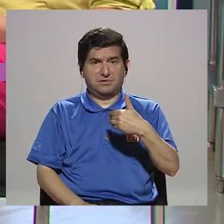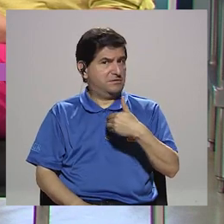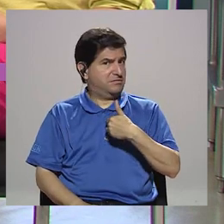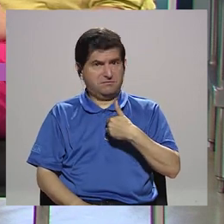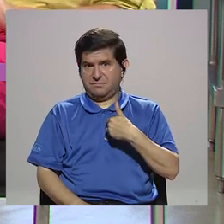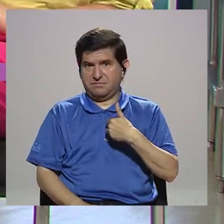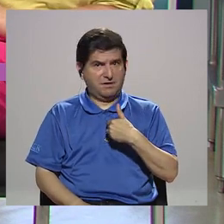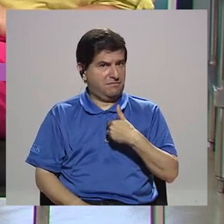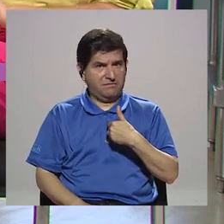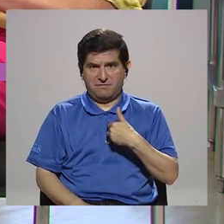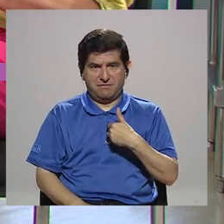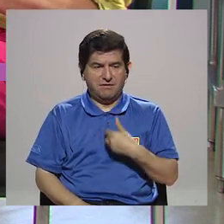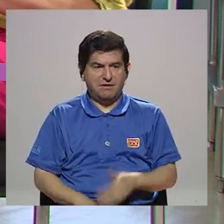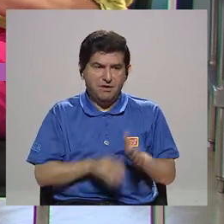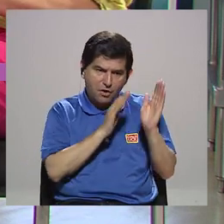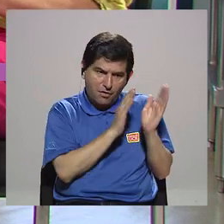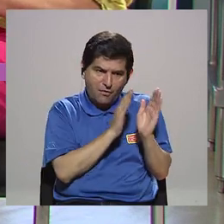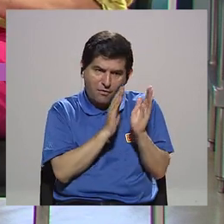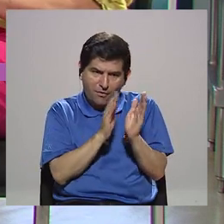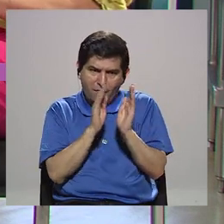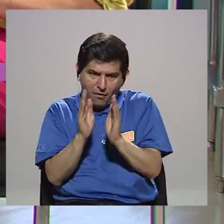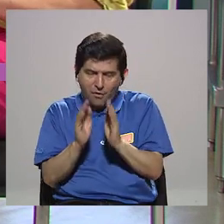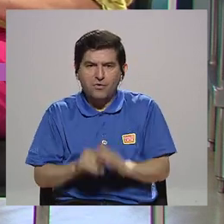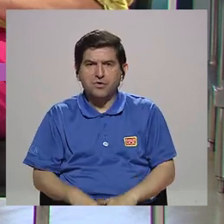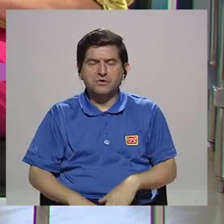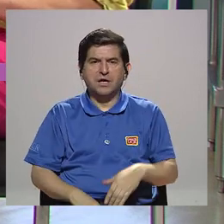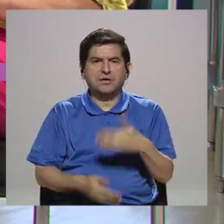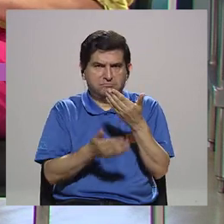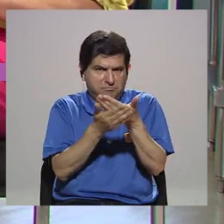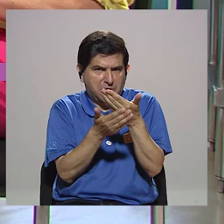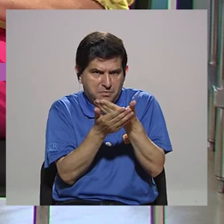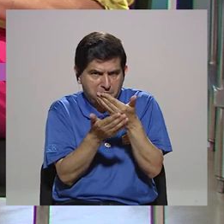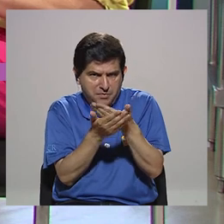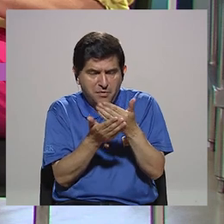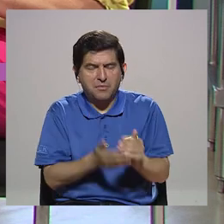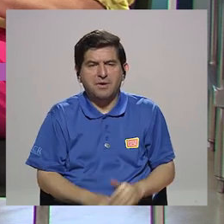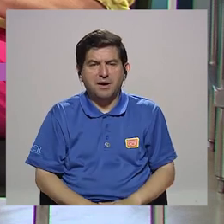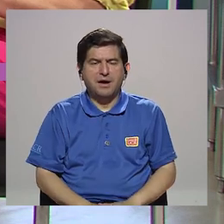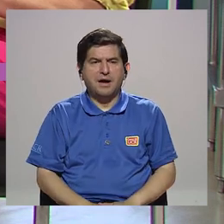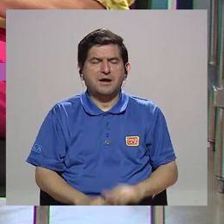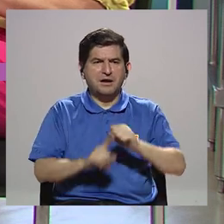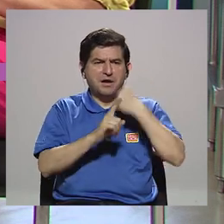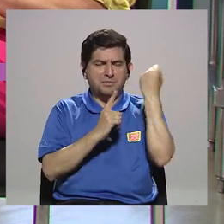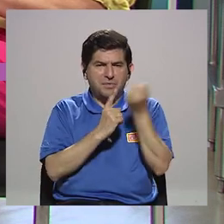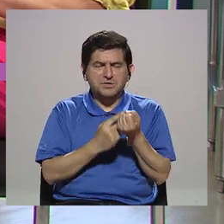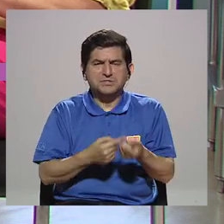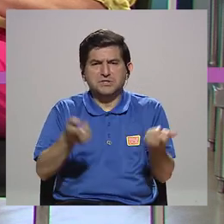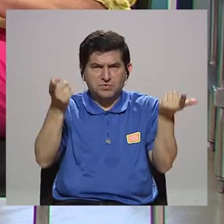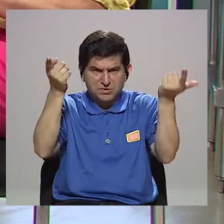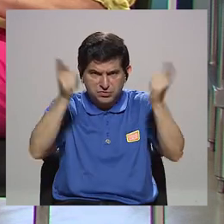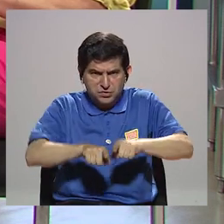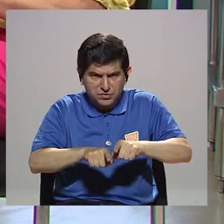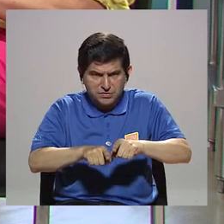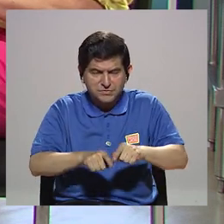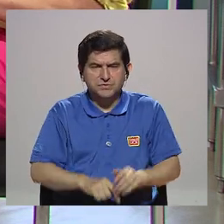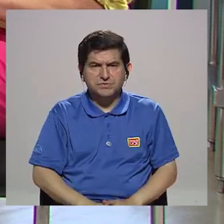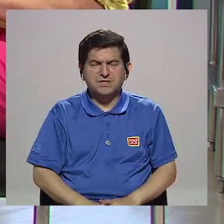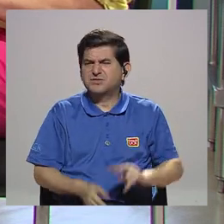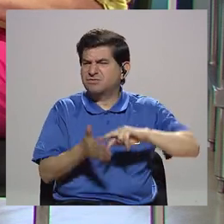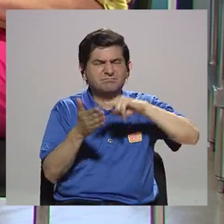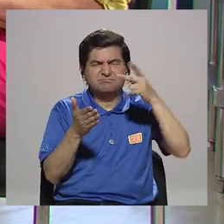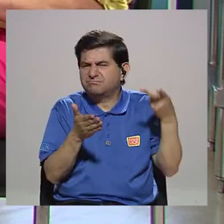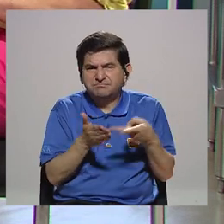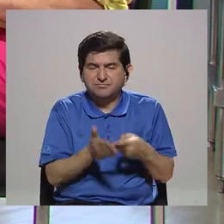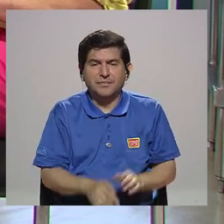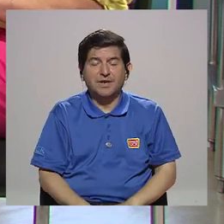tiene un orden de hacerse las cosas por picos de incidencia, yo no sé si me explico eso,